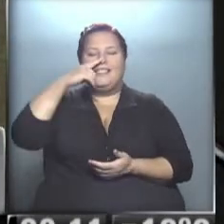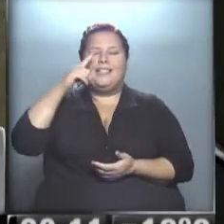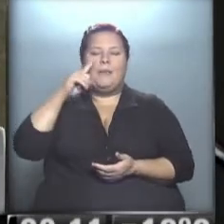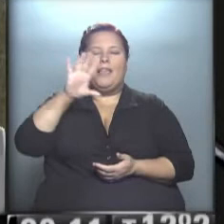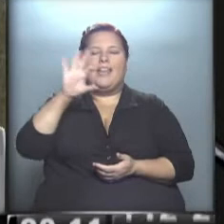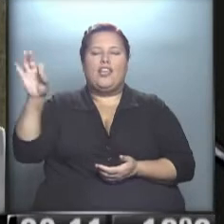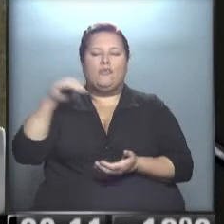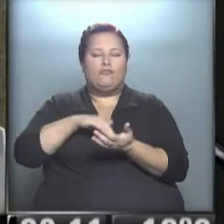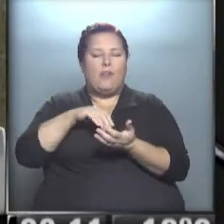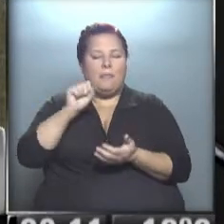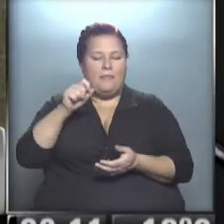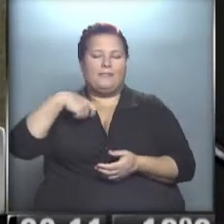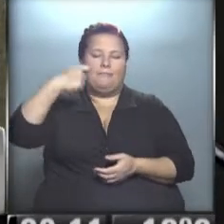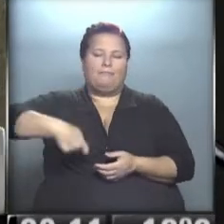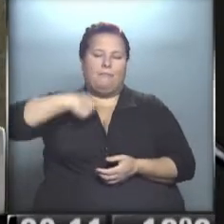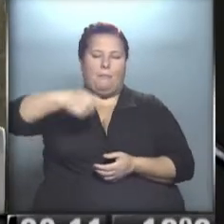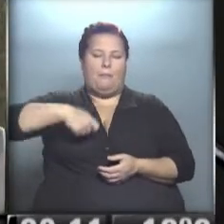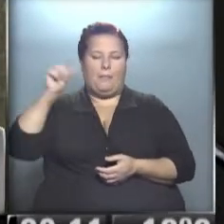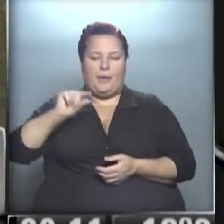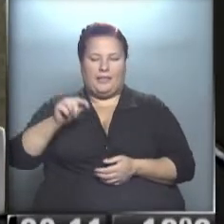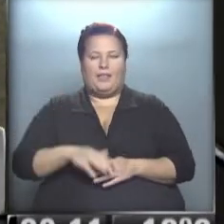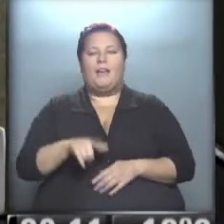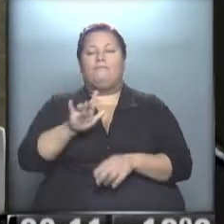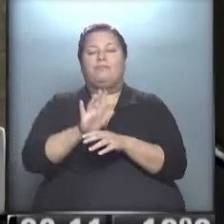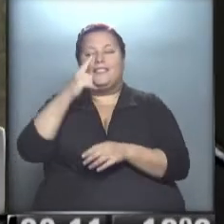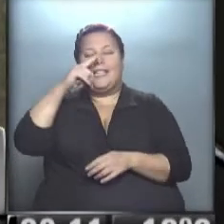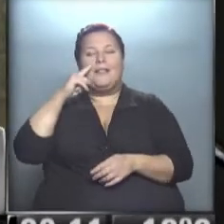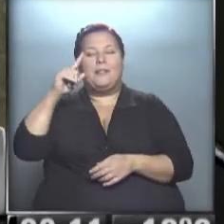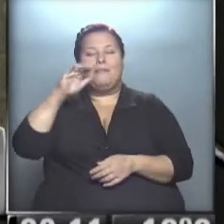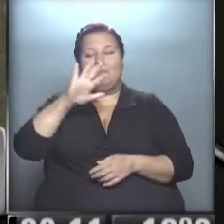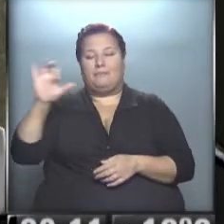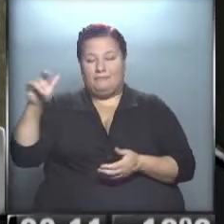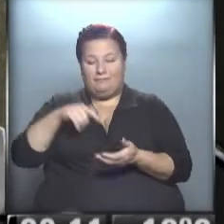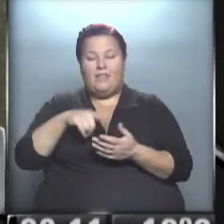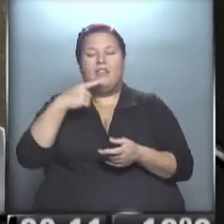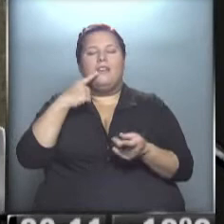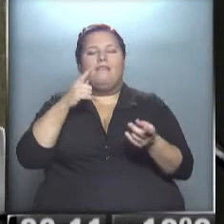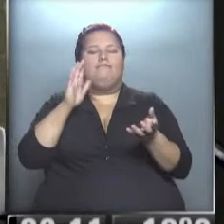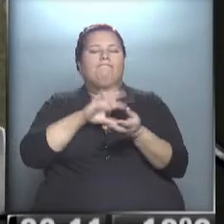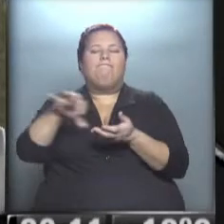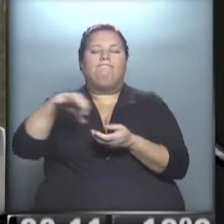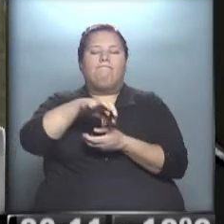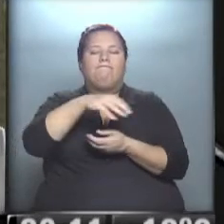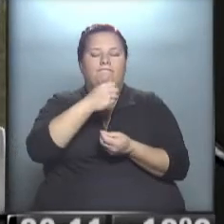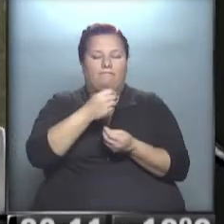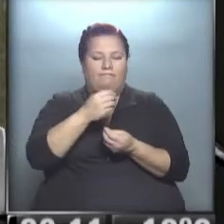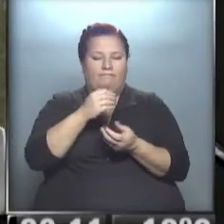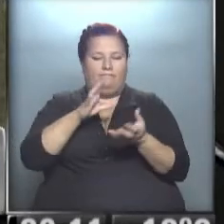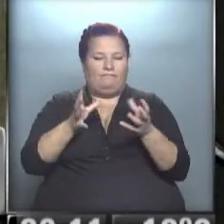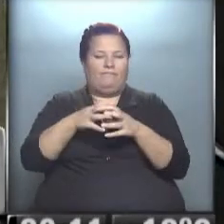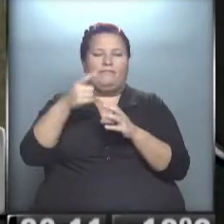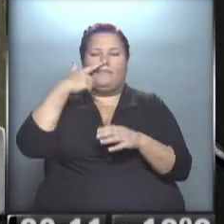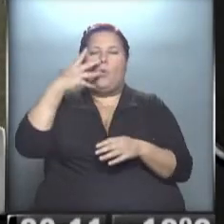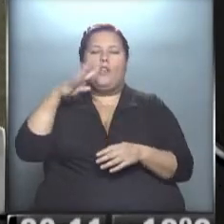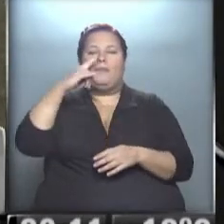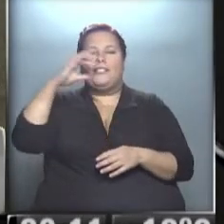millones de dólares de financiamiento estos 7 mil 500 millones de dólares se dividen en las represas que son 4